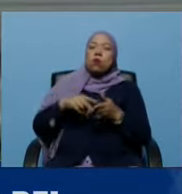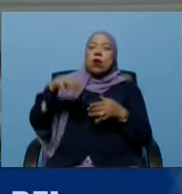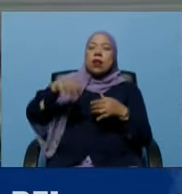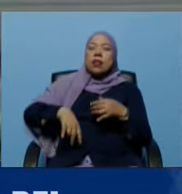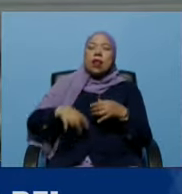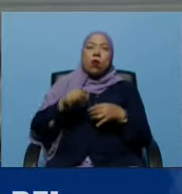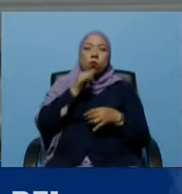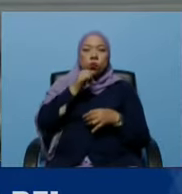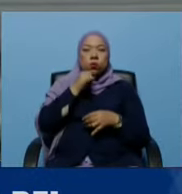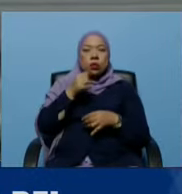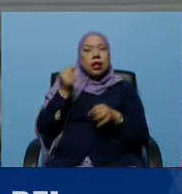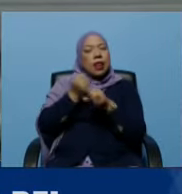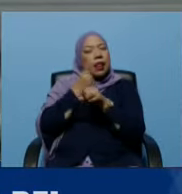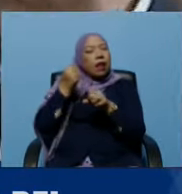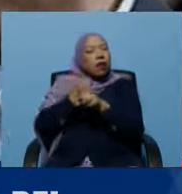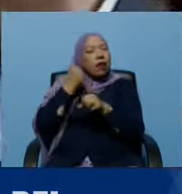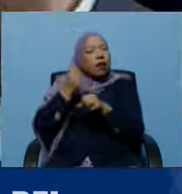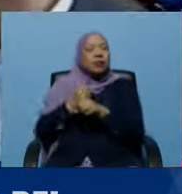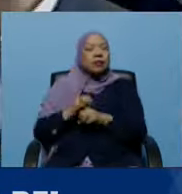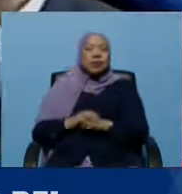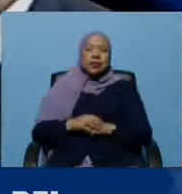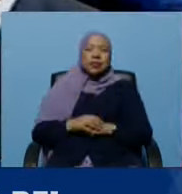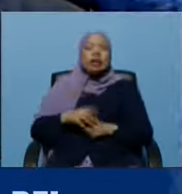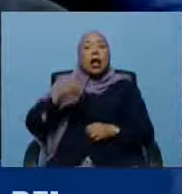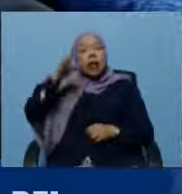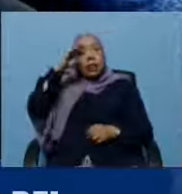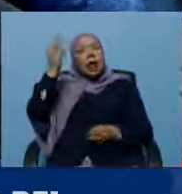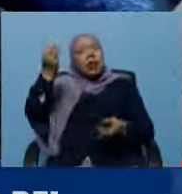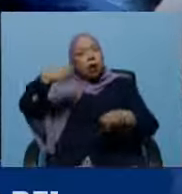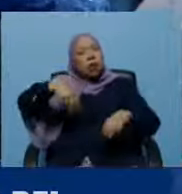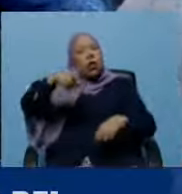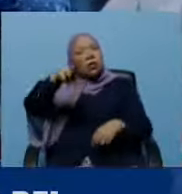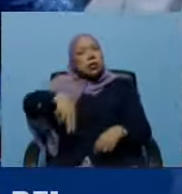Estado y la clase obrera. ¿Están de acuerdo?